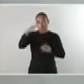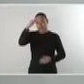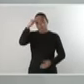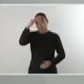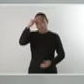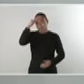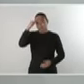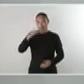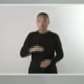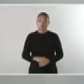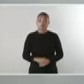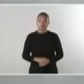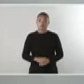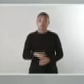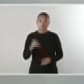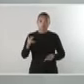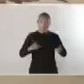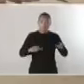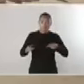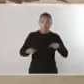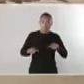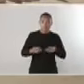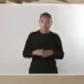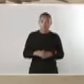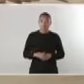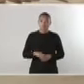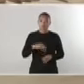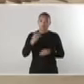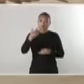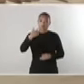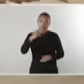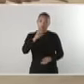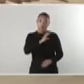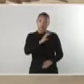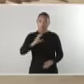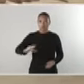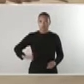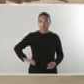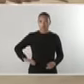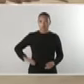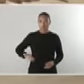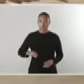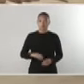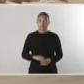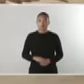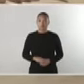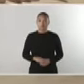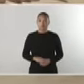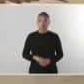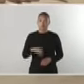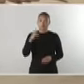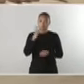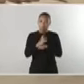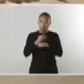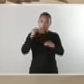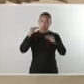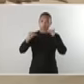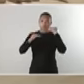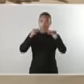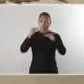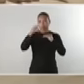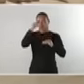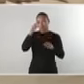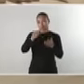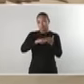enormemente su participación a los ocho a los ocho candidatos de este segundo debate para